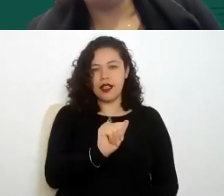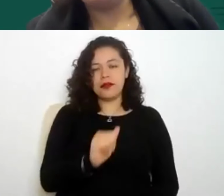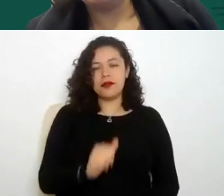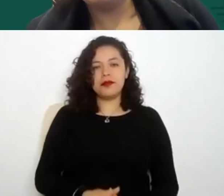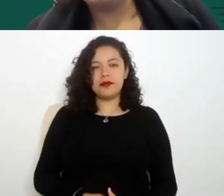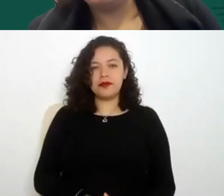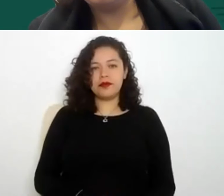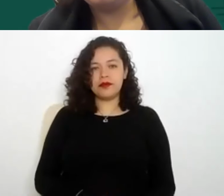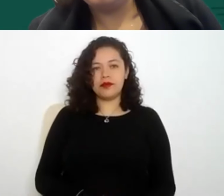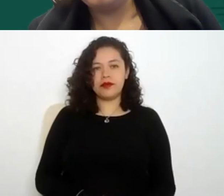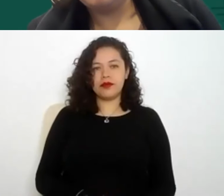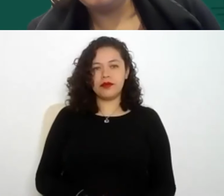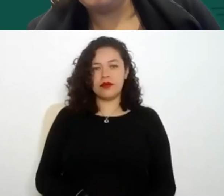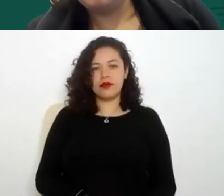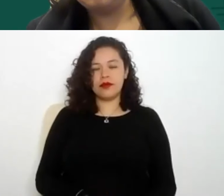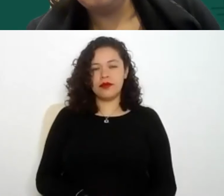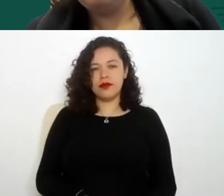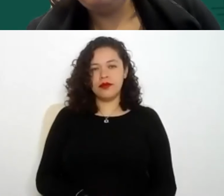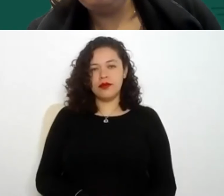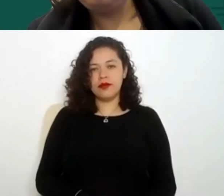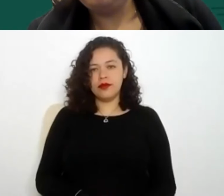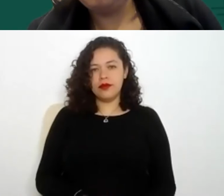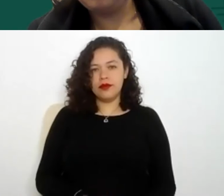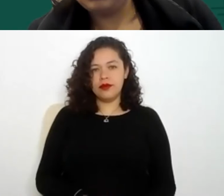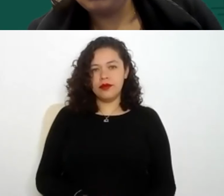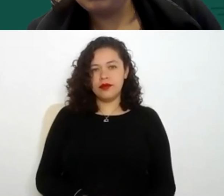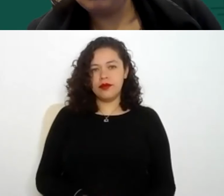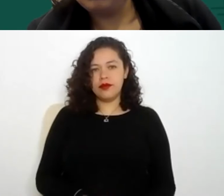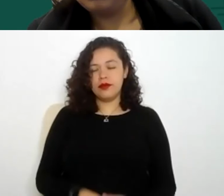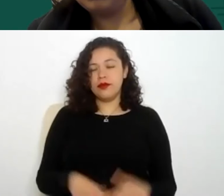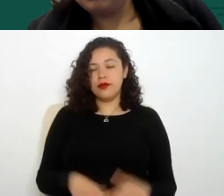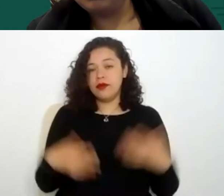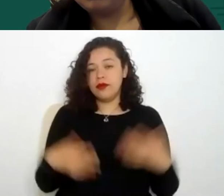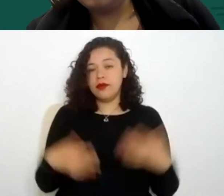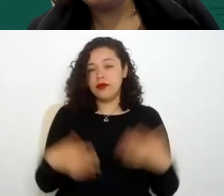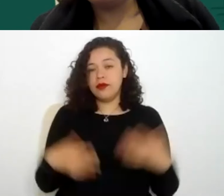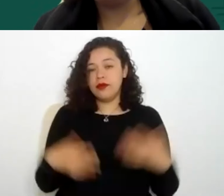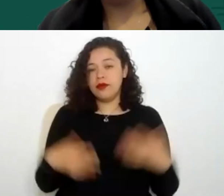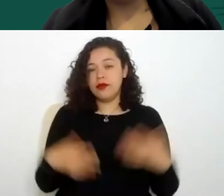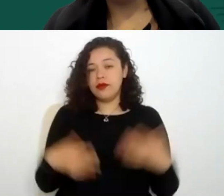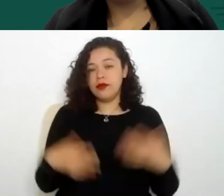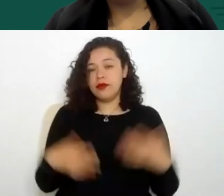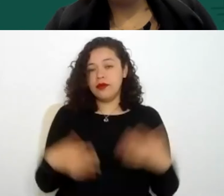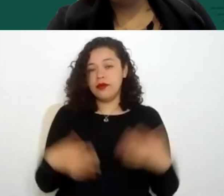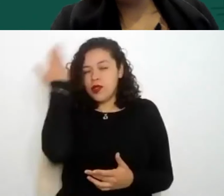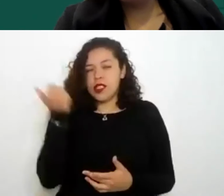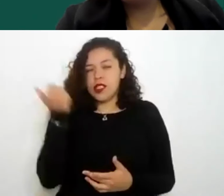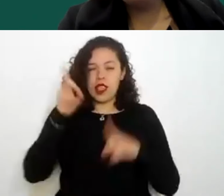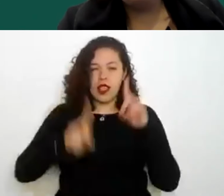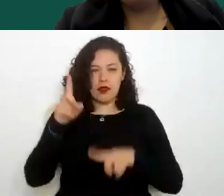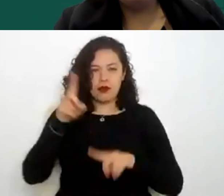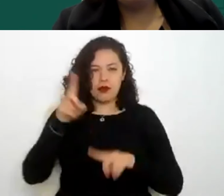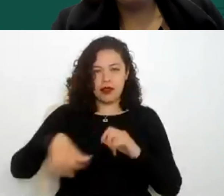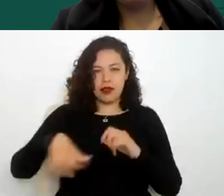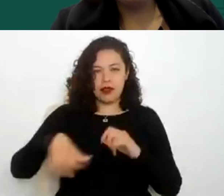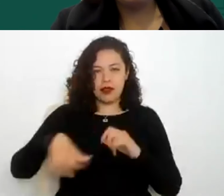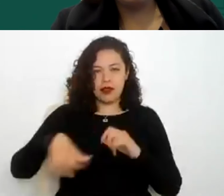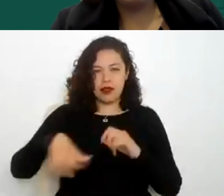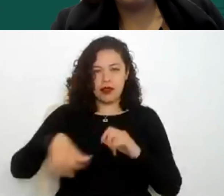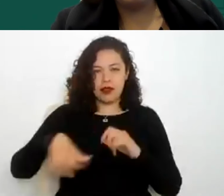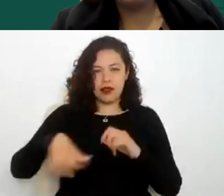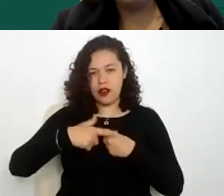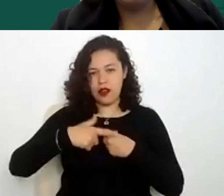¡Híjole! Yo me iría, no sé, depende de los ingresos, evidentemente, pero que sí tengan un rubro que por lo menos digan, voy